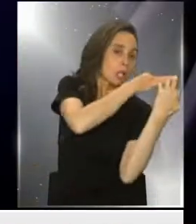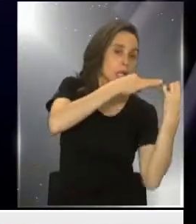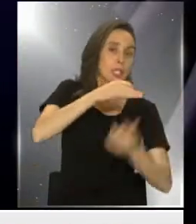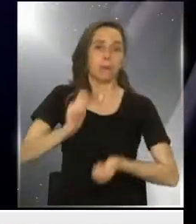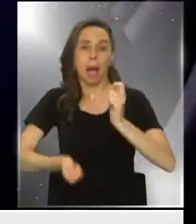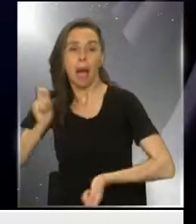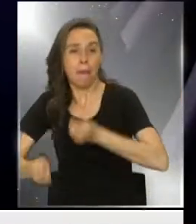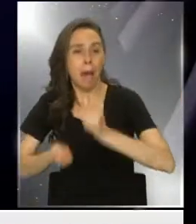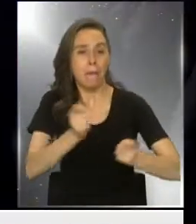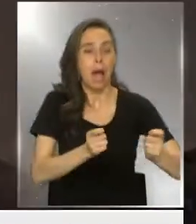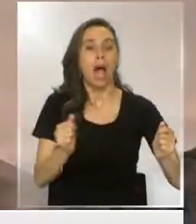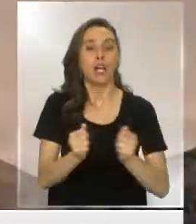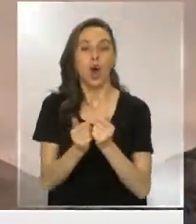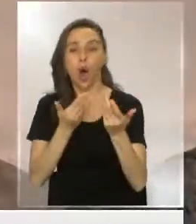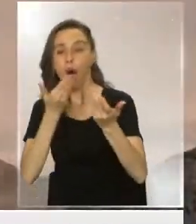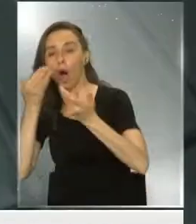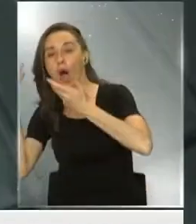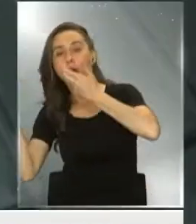la vida.